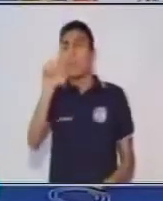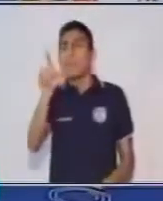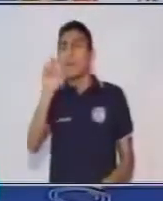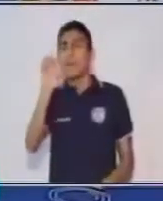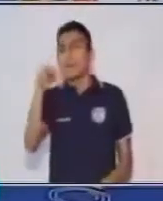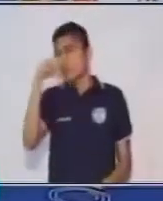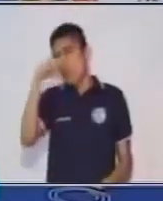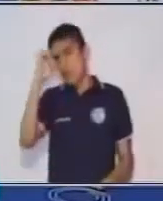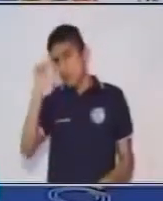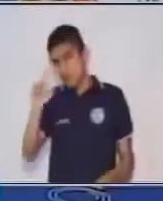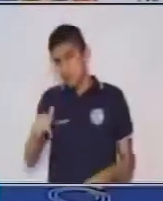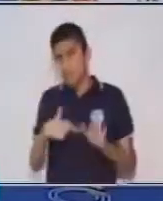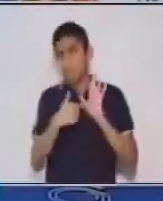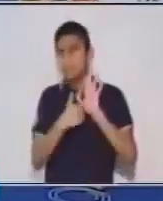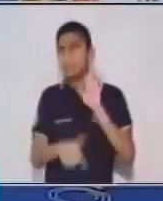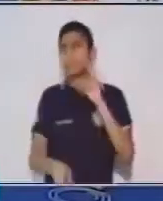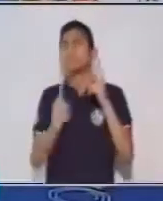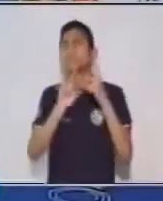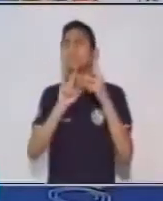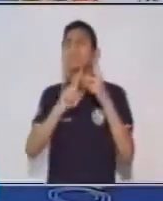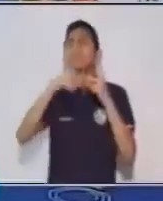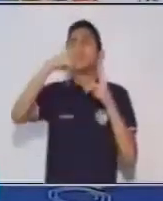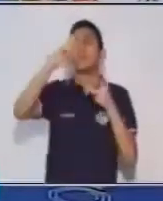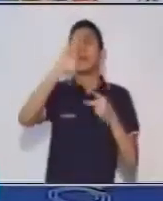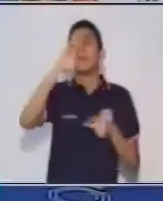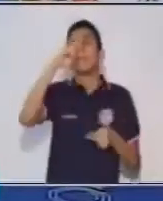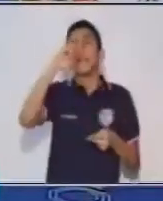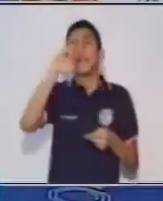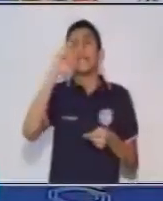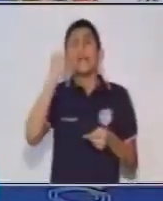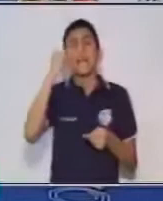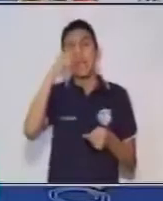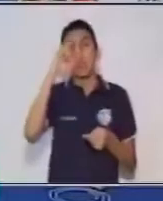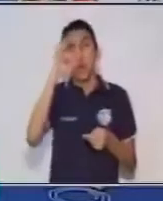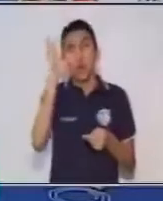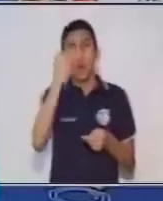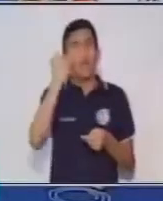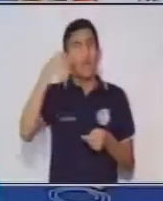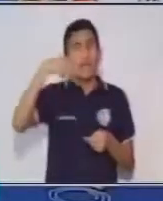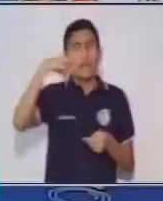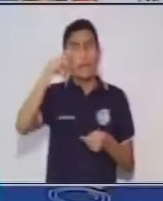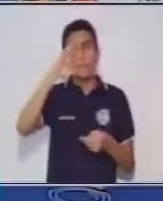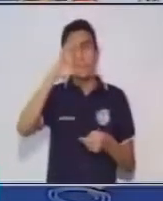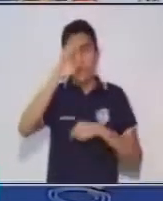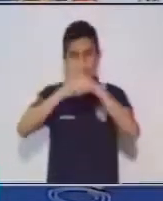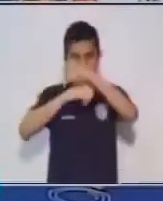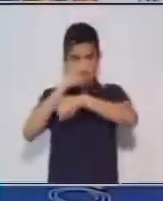Ahora vamos con el pretérito imperfecto. Es un deseo pasado.